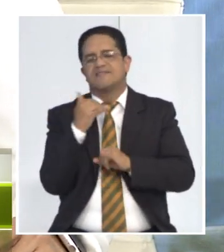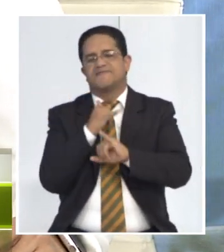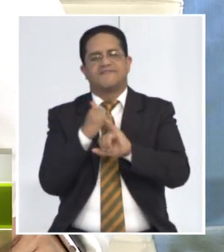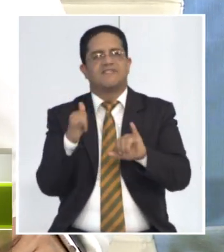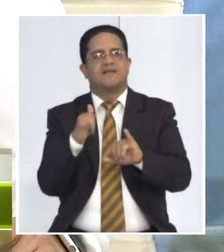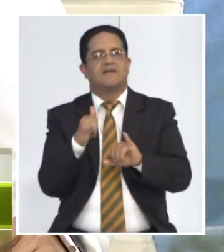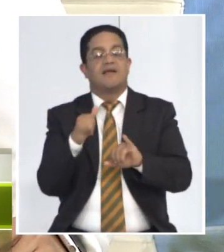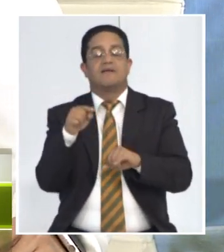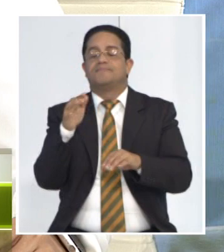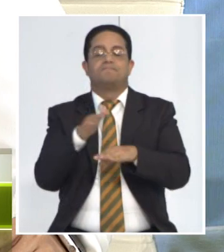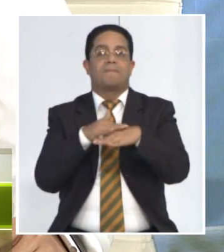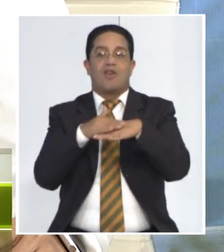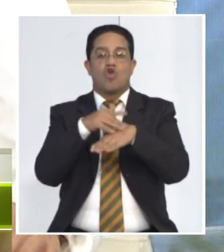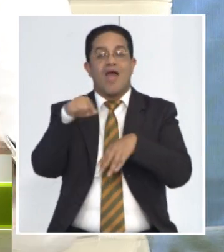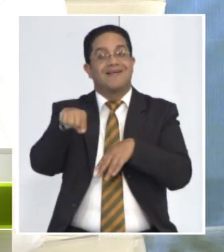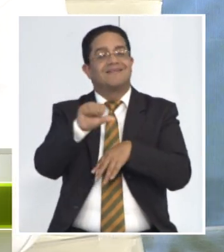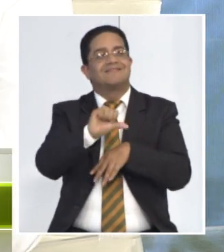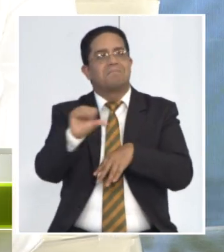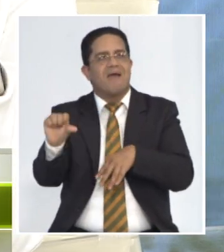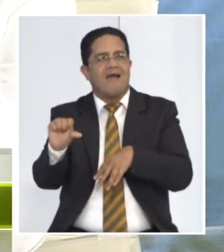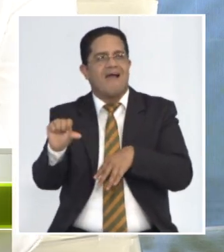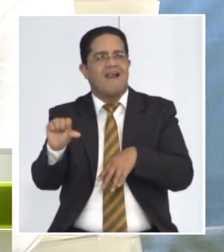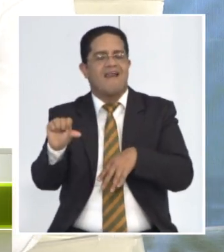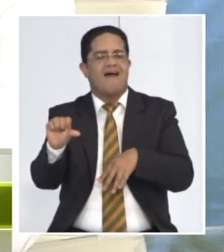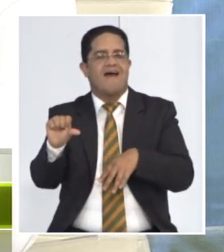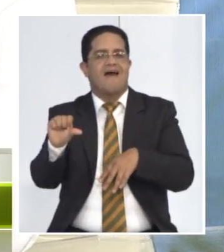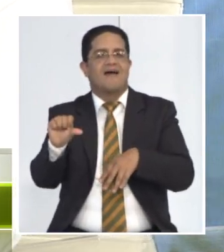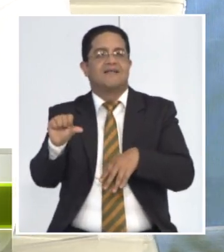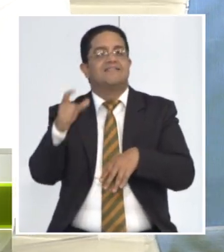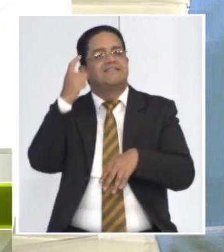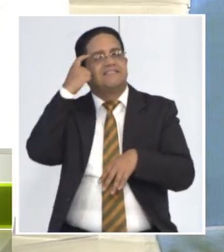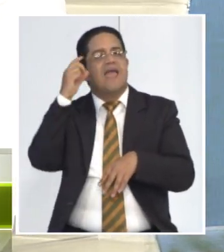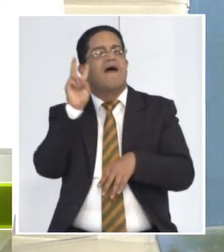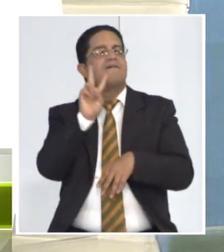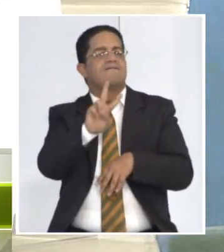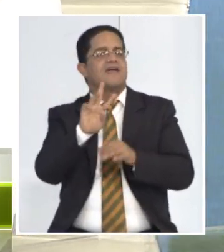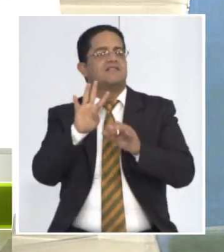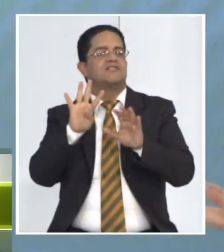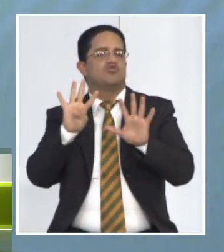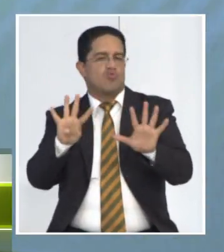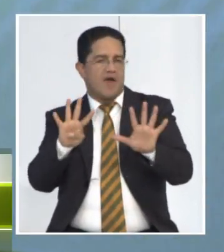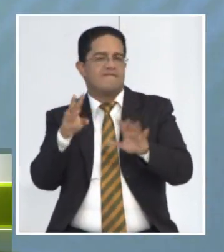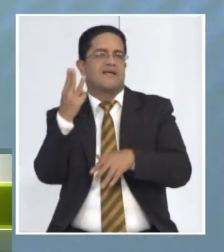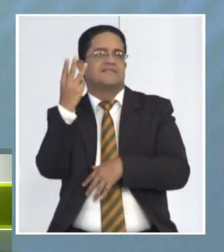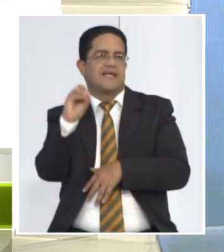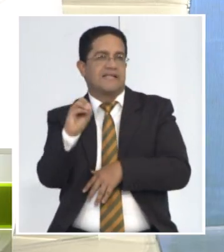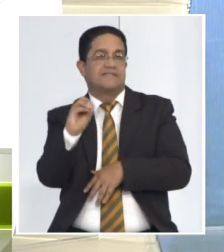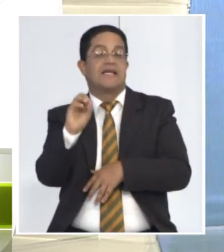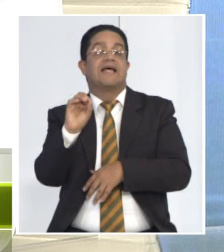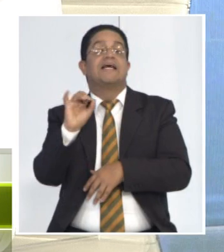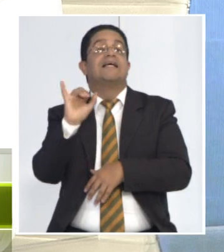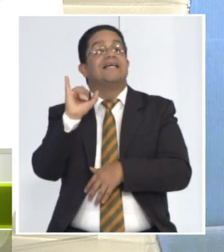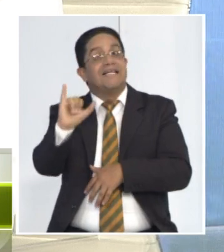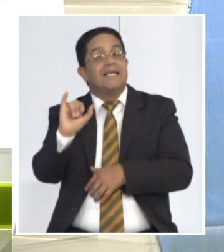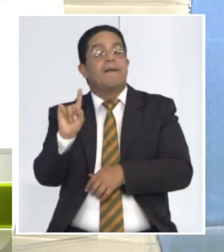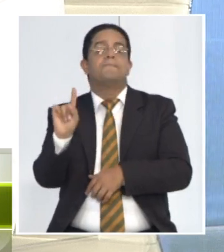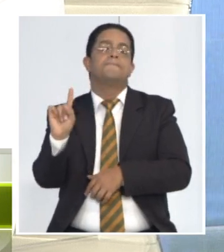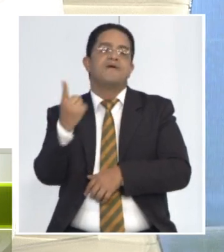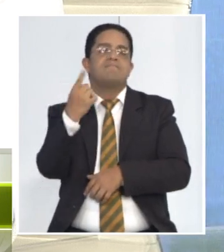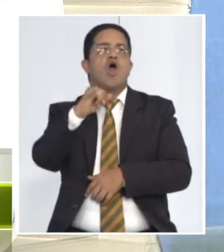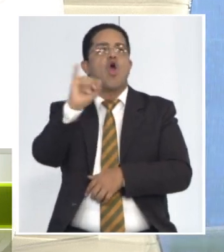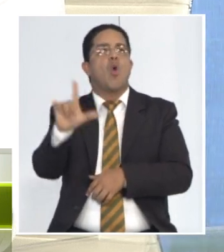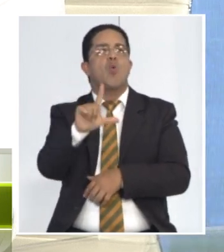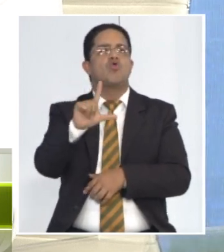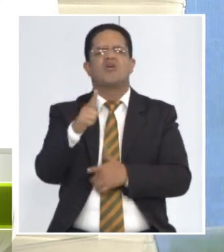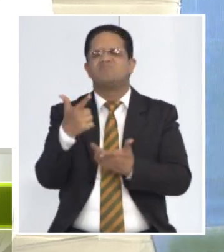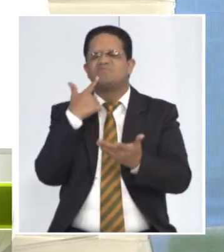junio, esta semana. Finalizando esta semana, día 29, 30. Y primero. Y primero, así es. ¿Dónde va a ser, doctor,